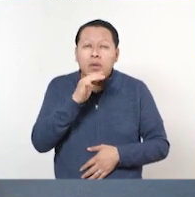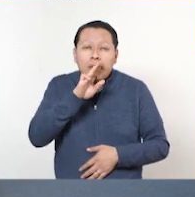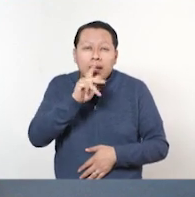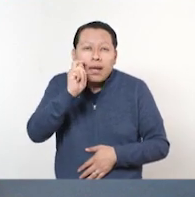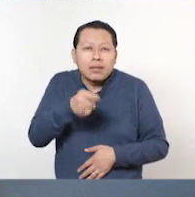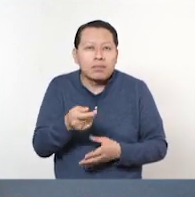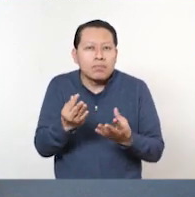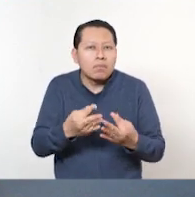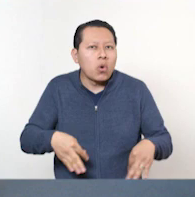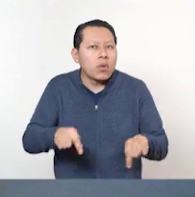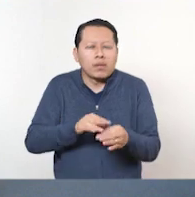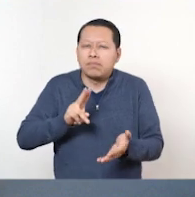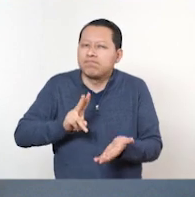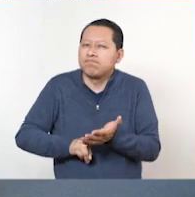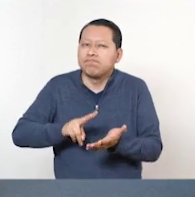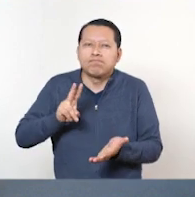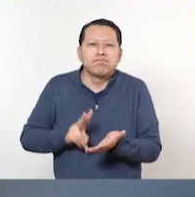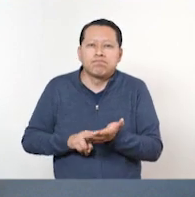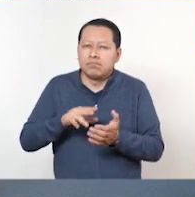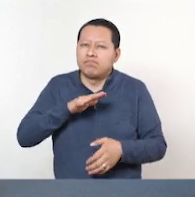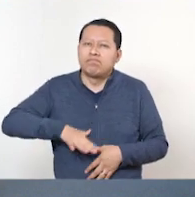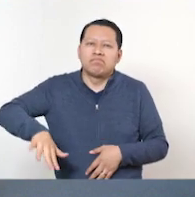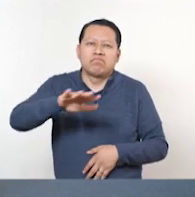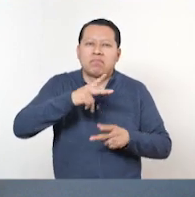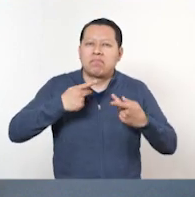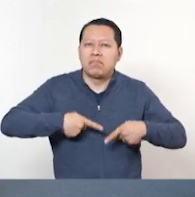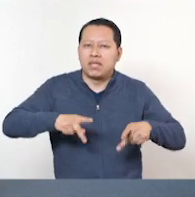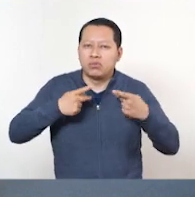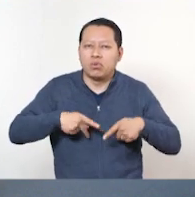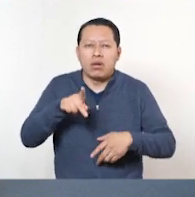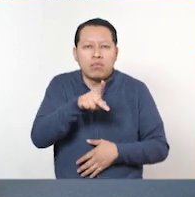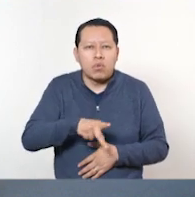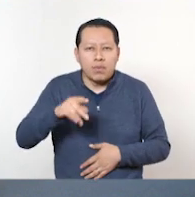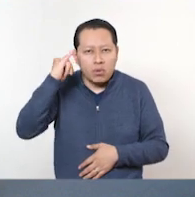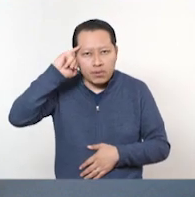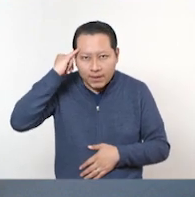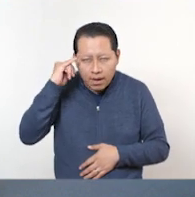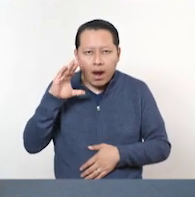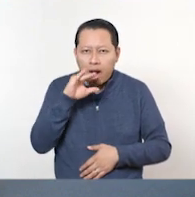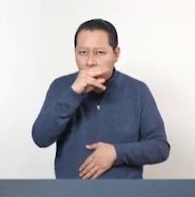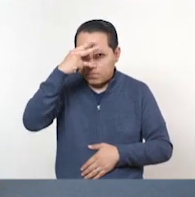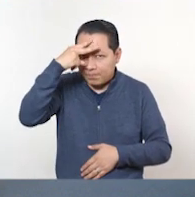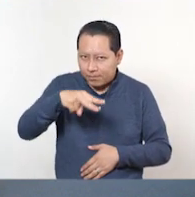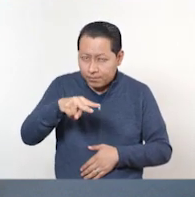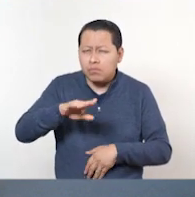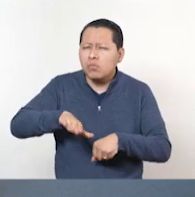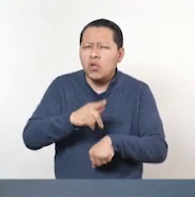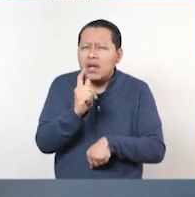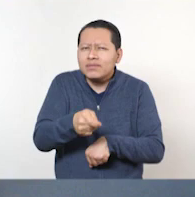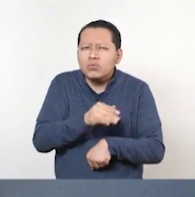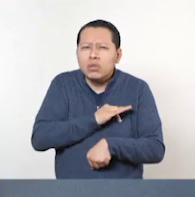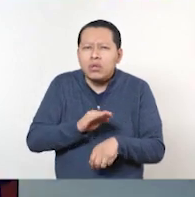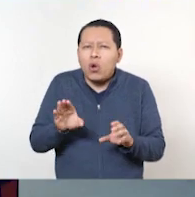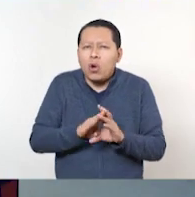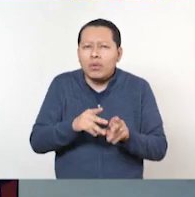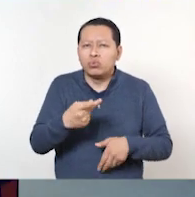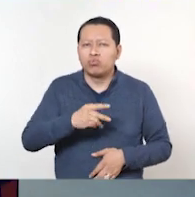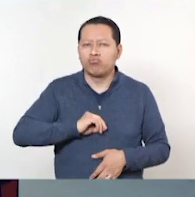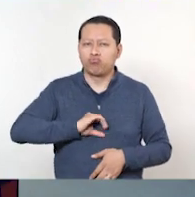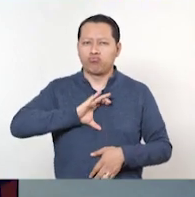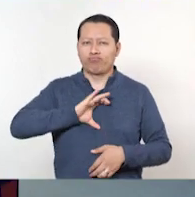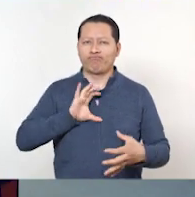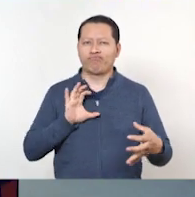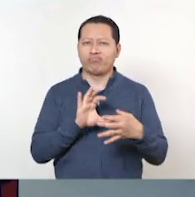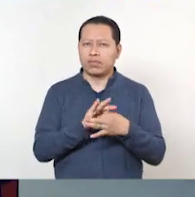lengua materna es invaluable por su importancia para las personas y para los pueblos indígenas y afromexicanos, porque forman parte de